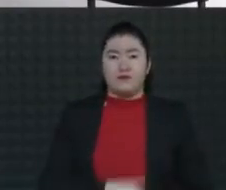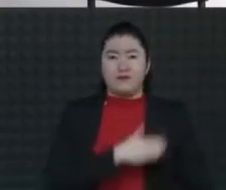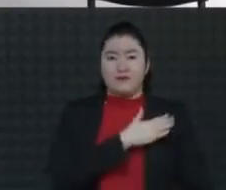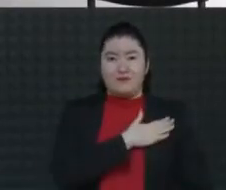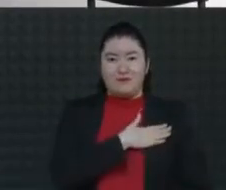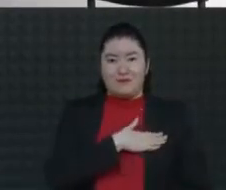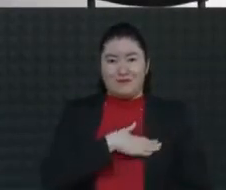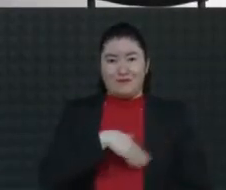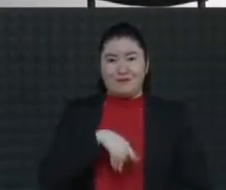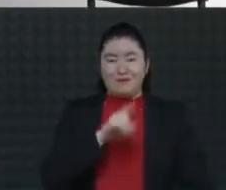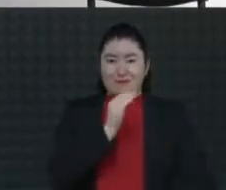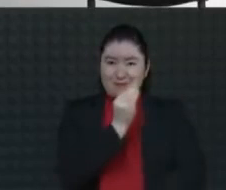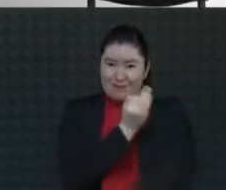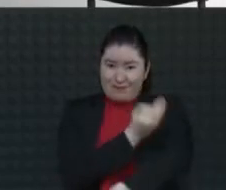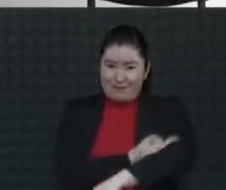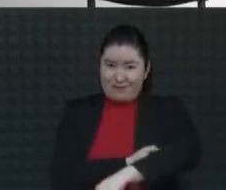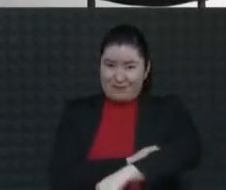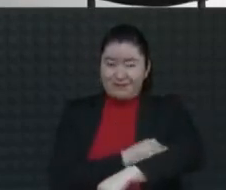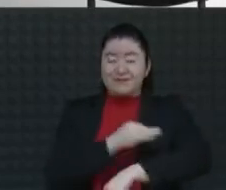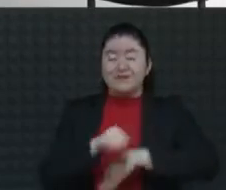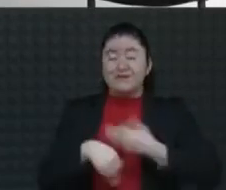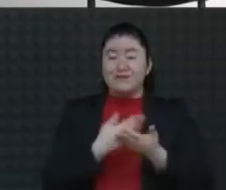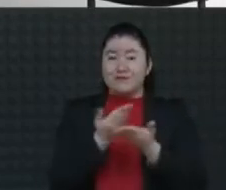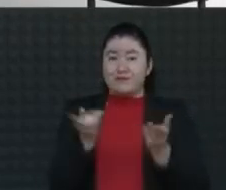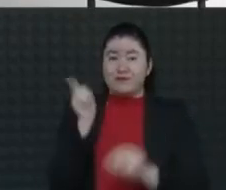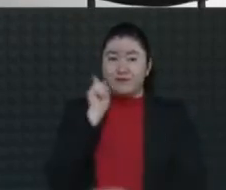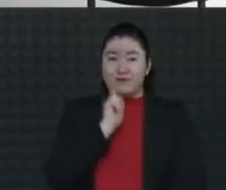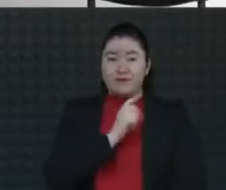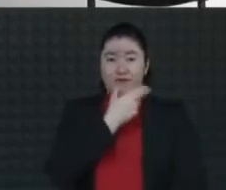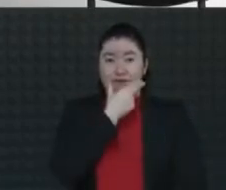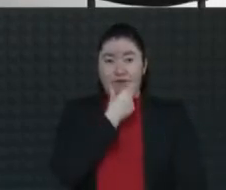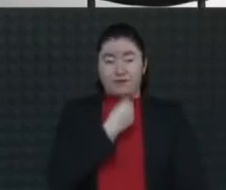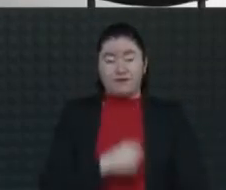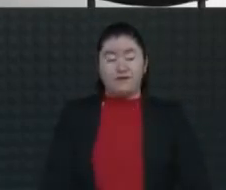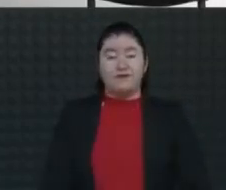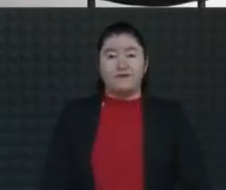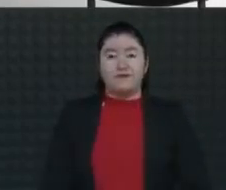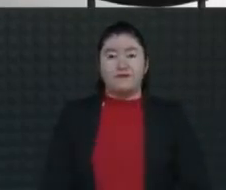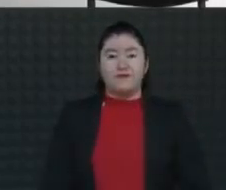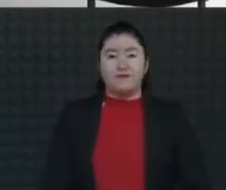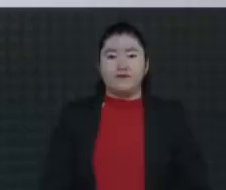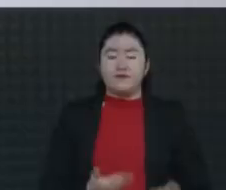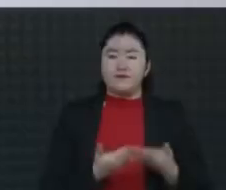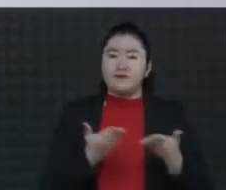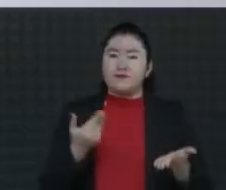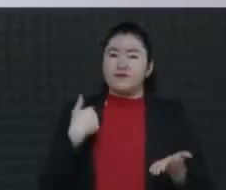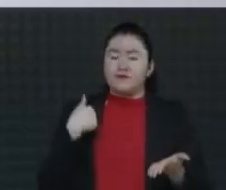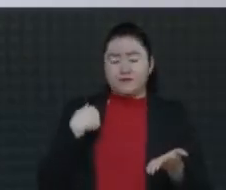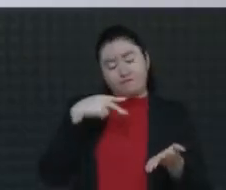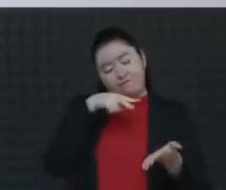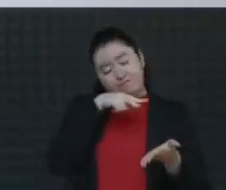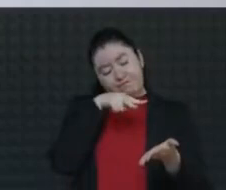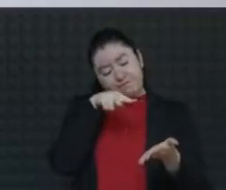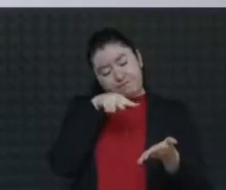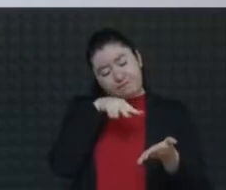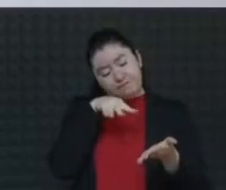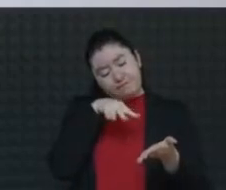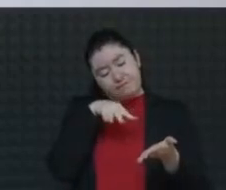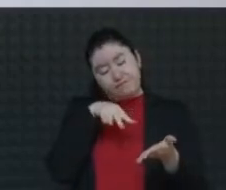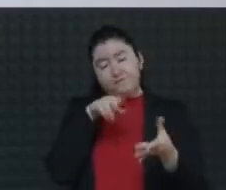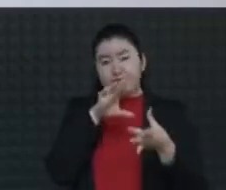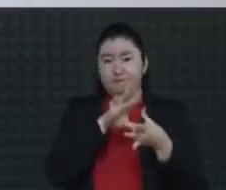Buenas tardes a todas y a todos. A continuación doy lectura al